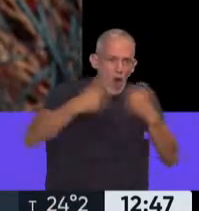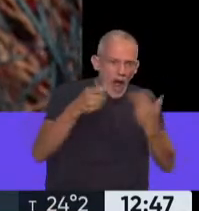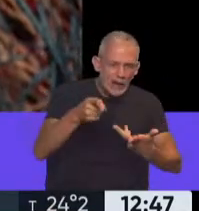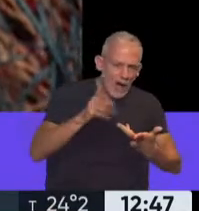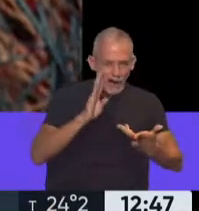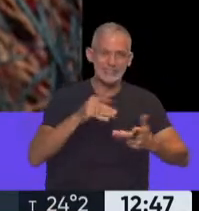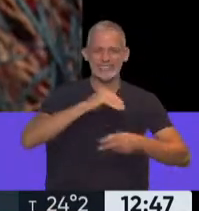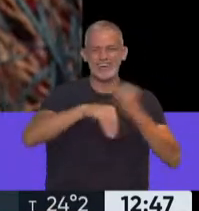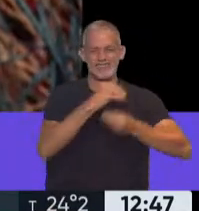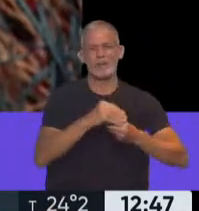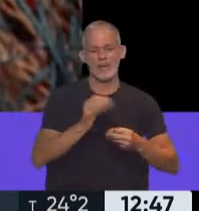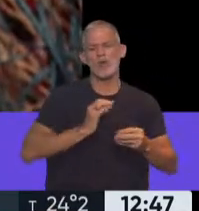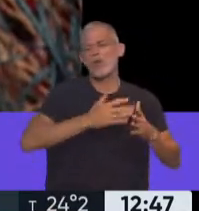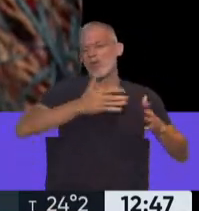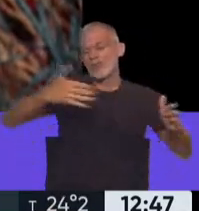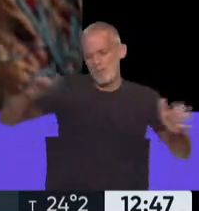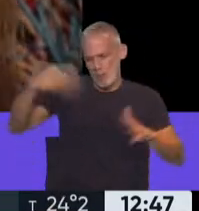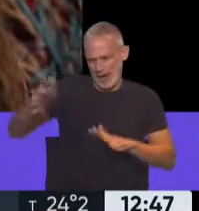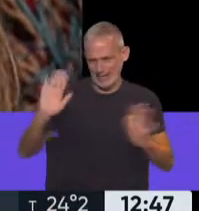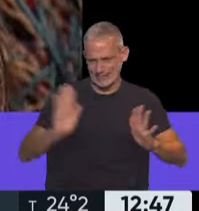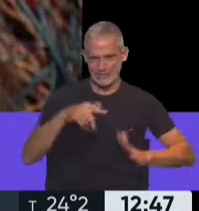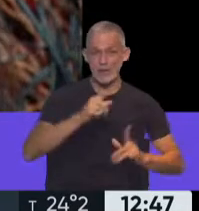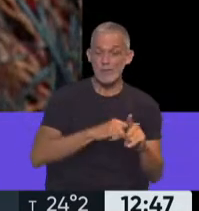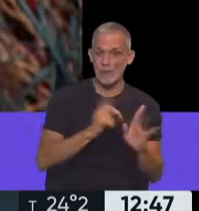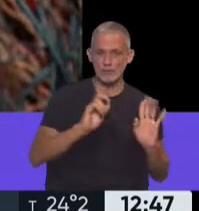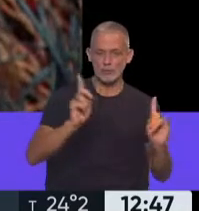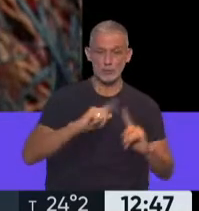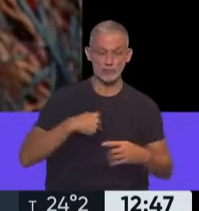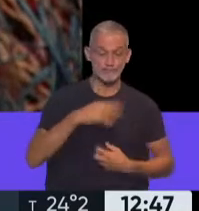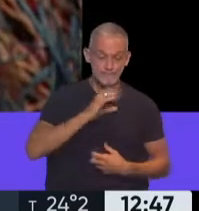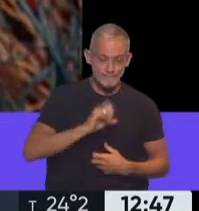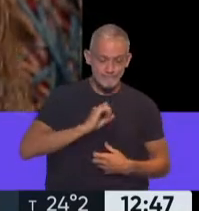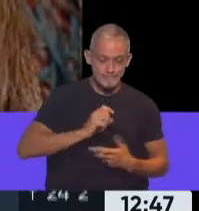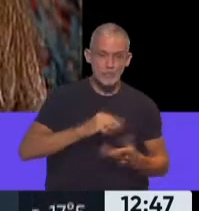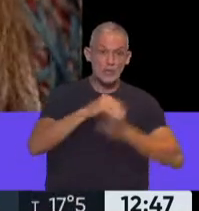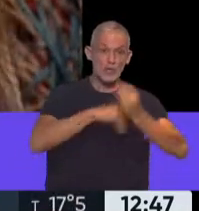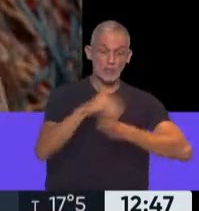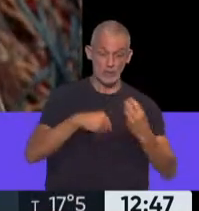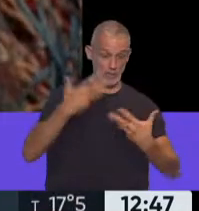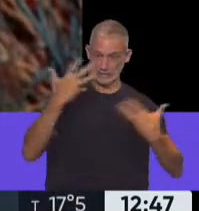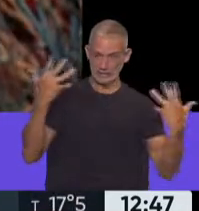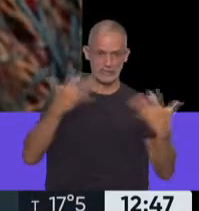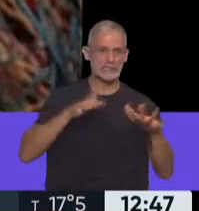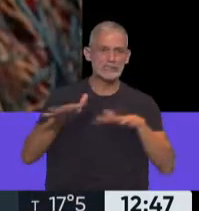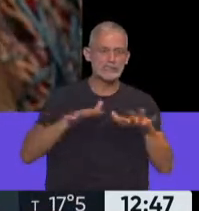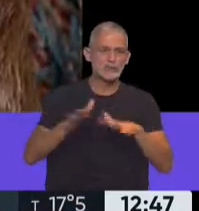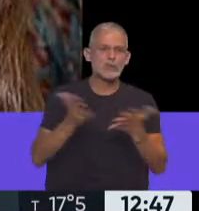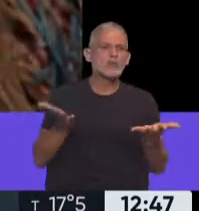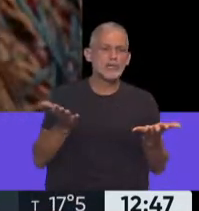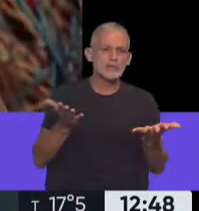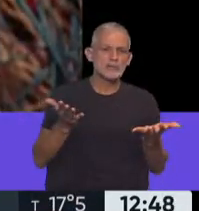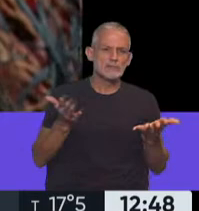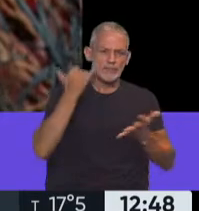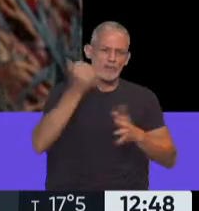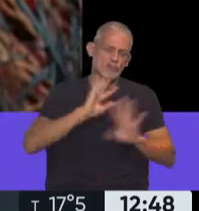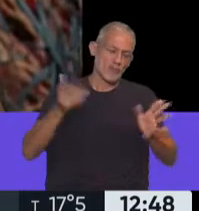mi familia presto en muchos años después entonces mi familia al verse desbordada por esta situación yo digamos ya